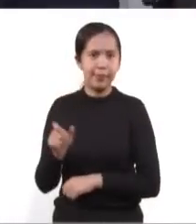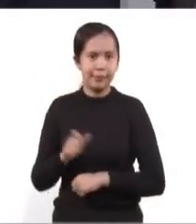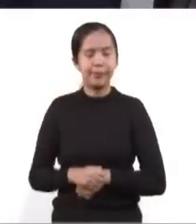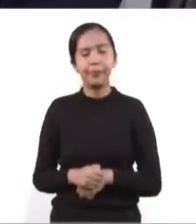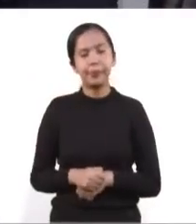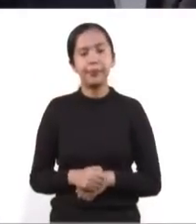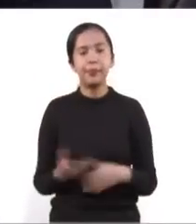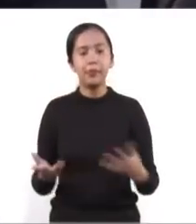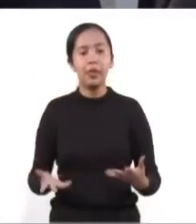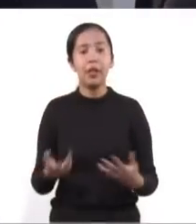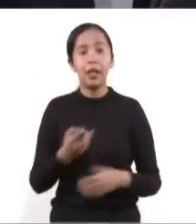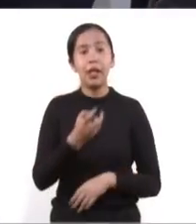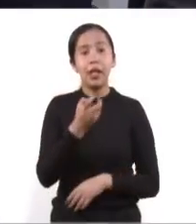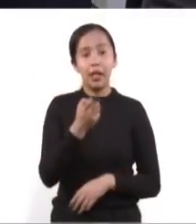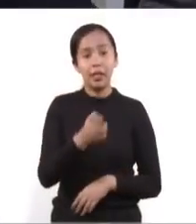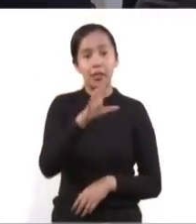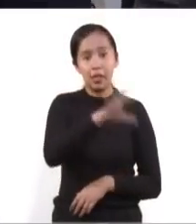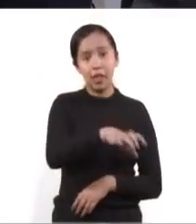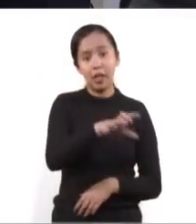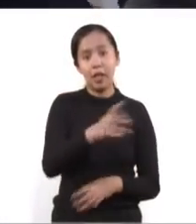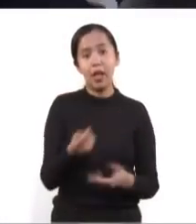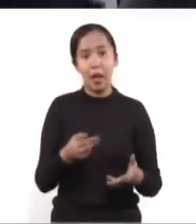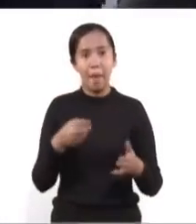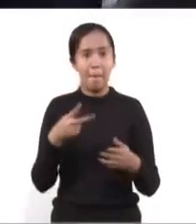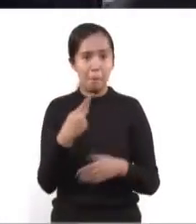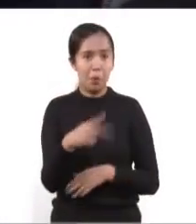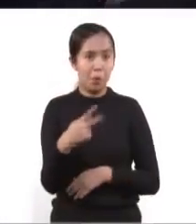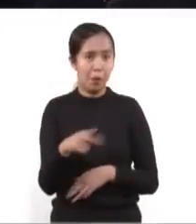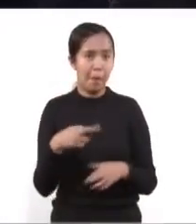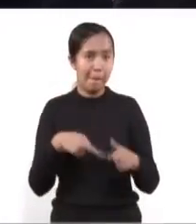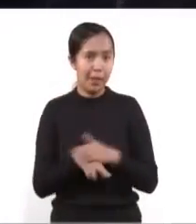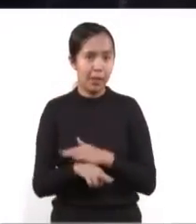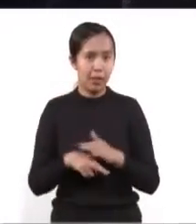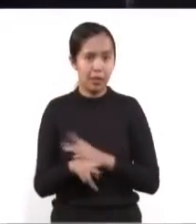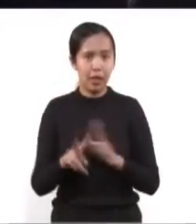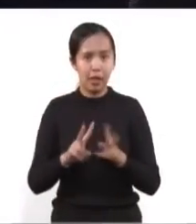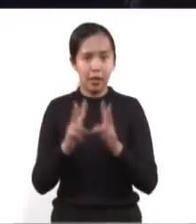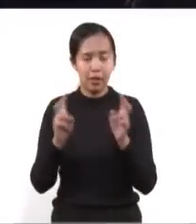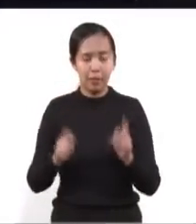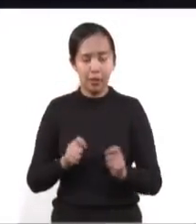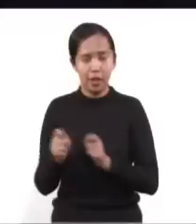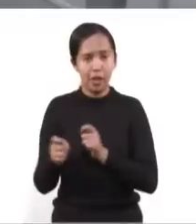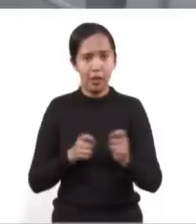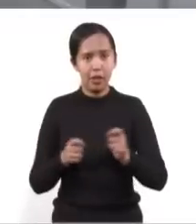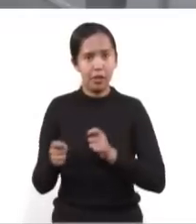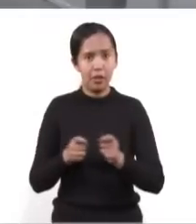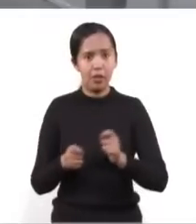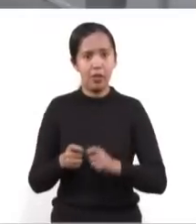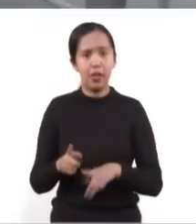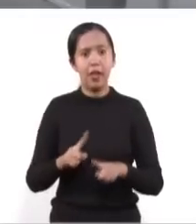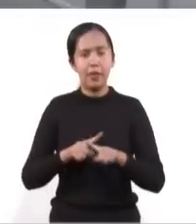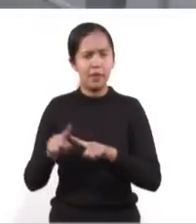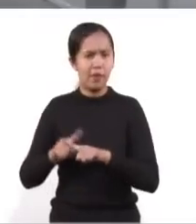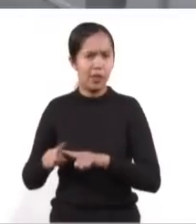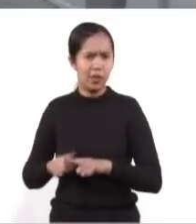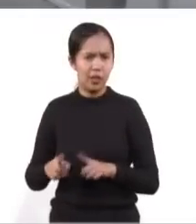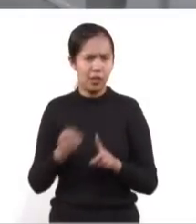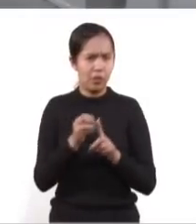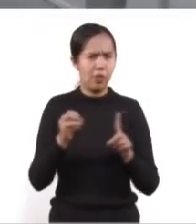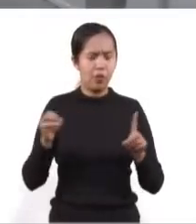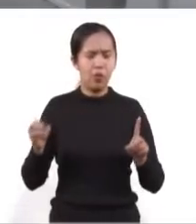SENACE, porque al ser la subestación particular propiedad del metro, el tema de monitoreo de las condiciones normales de operación, que